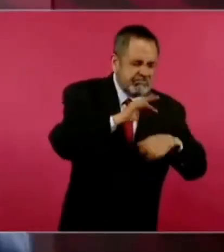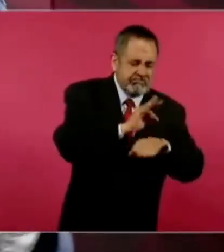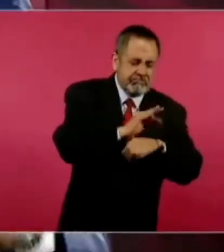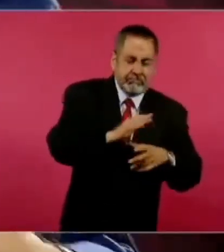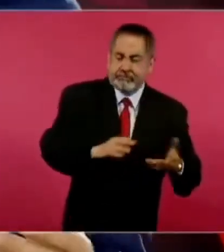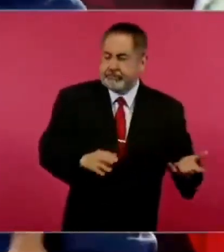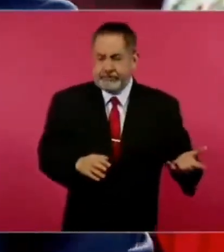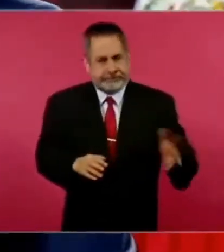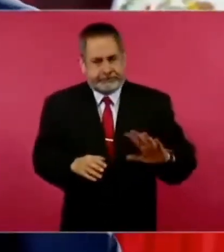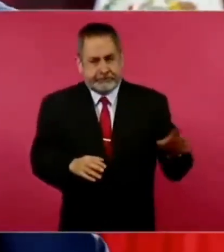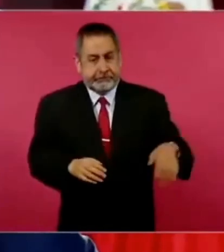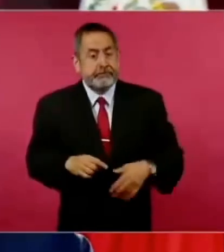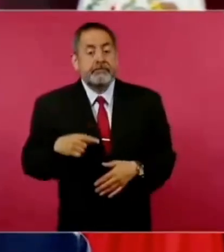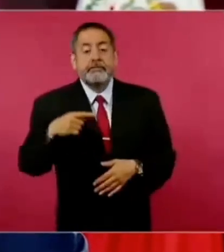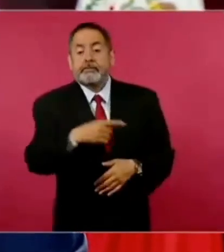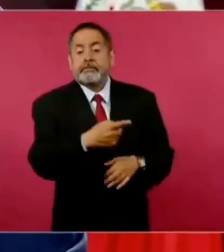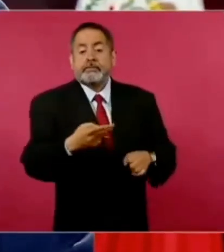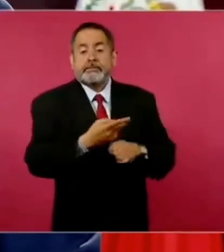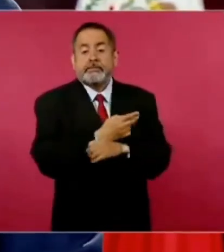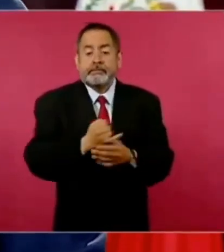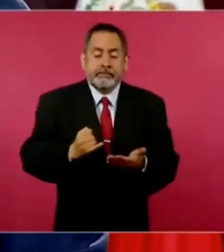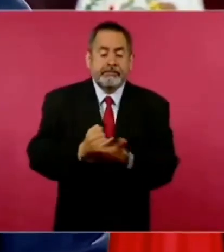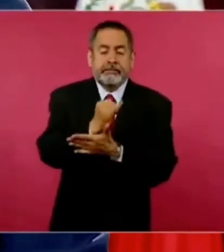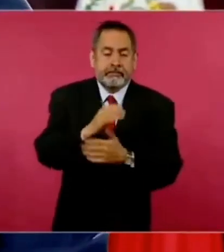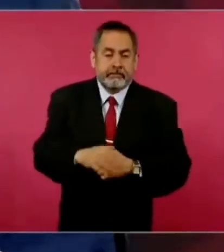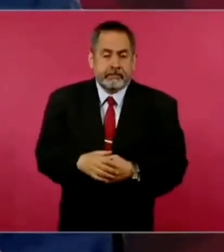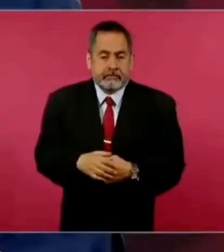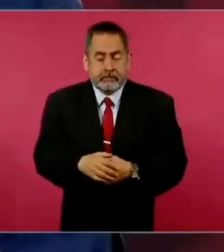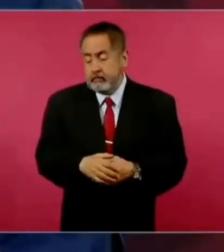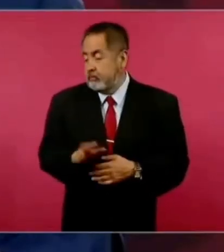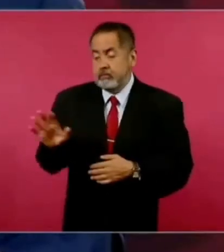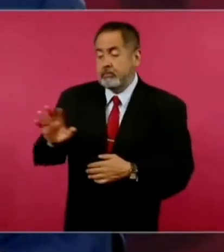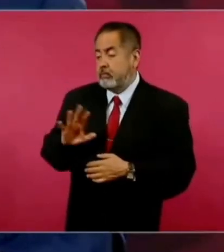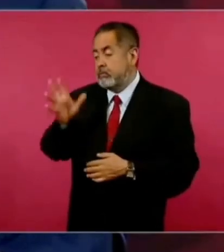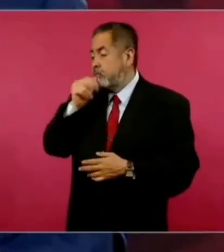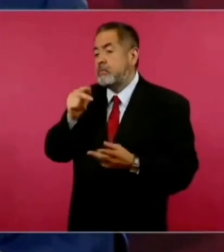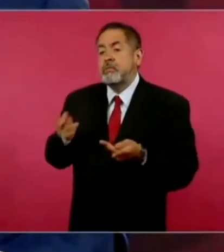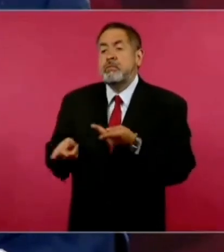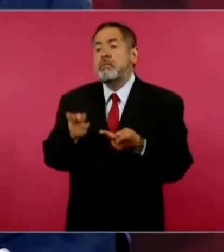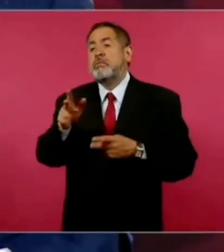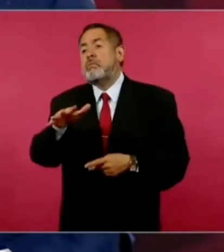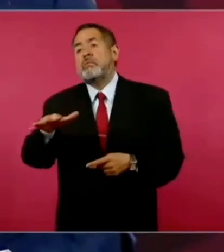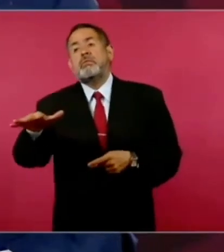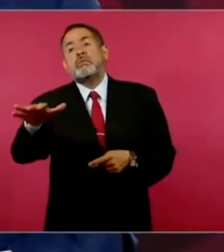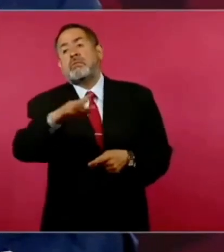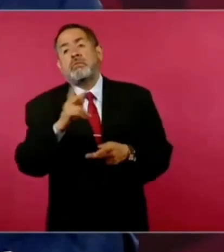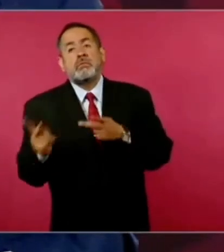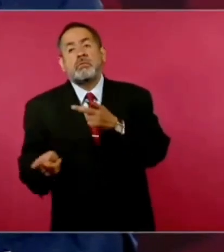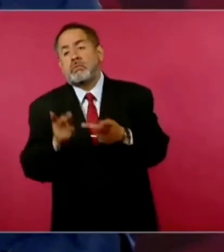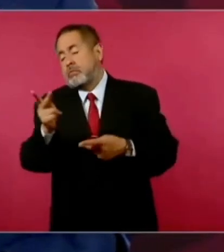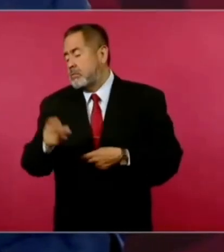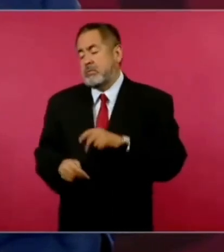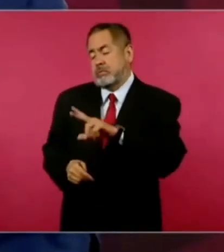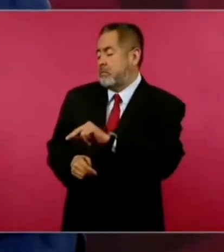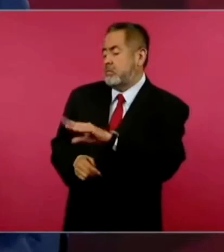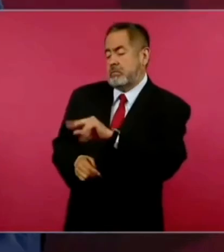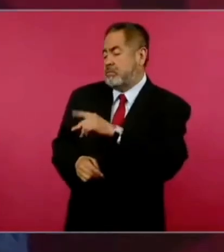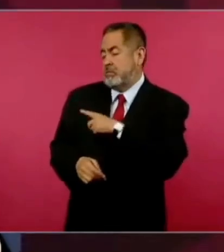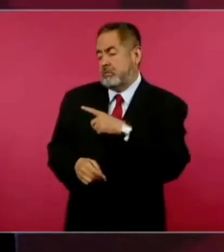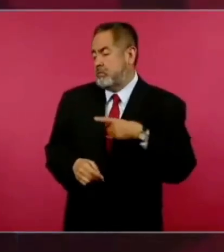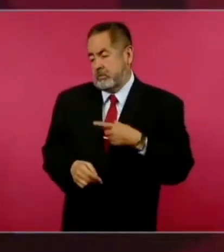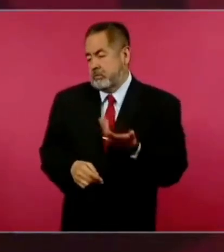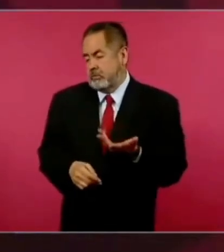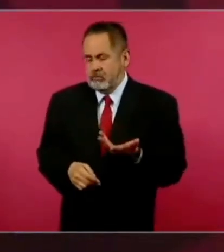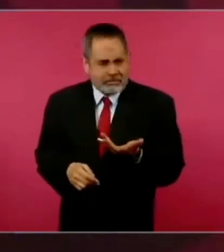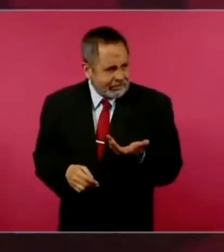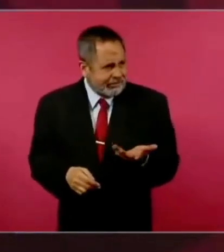Entonces resuelven que no pueden consultar, no pueden autorizar la consulta,